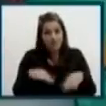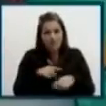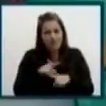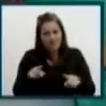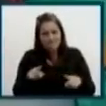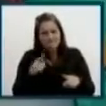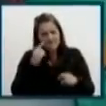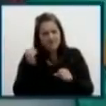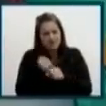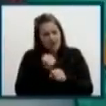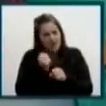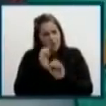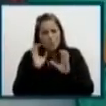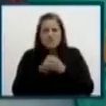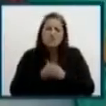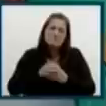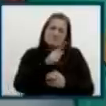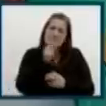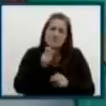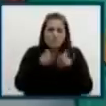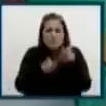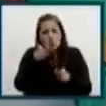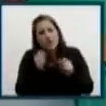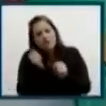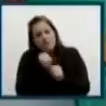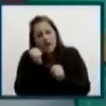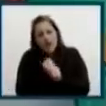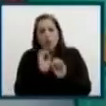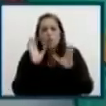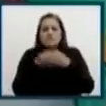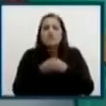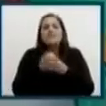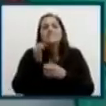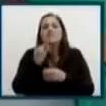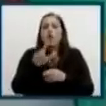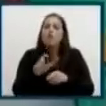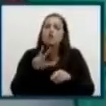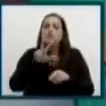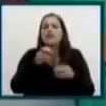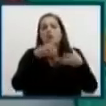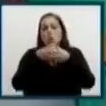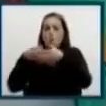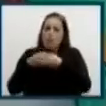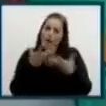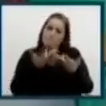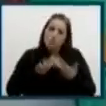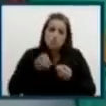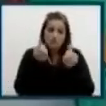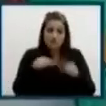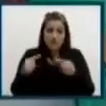de gente que trabajó en las comisiones, cientos de personas trabajando en las comisiones. Está bien que había más de 30 grupos que me apoyaban, ¿no?